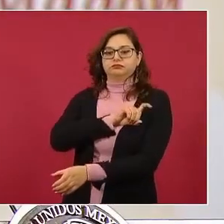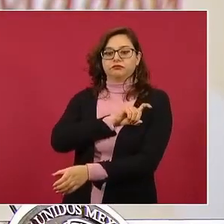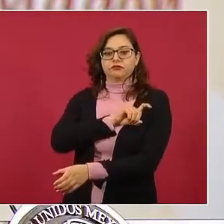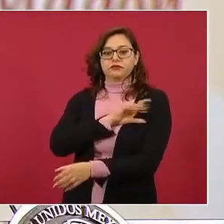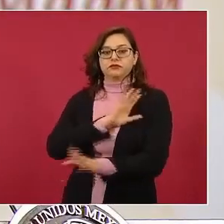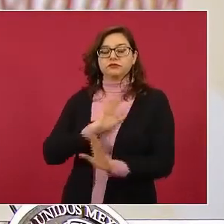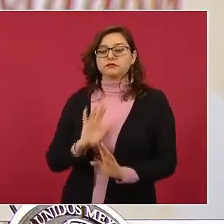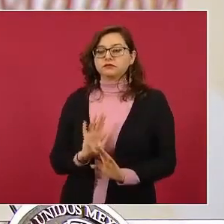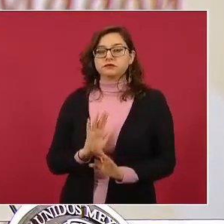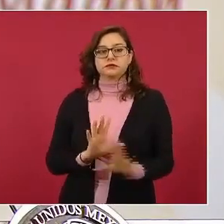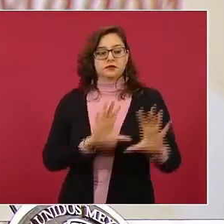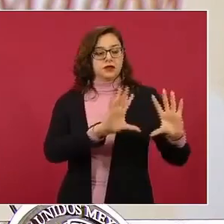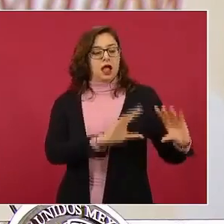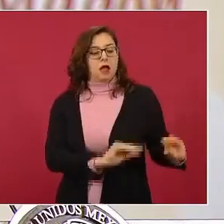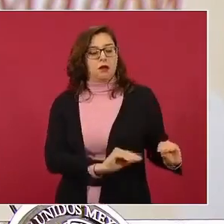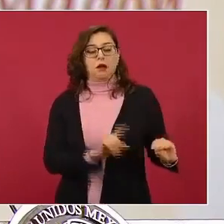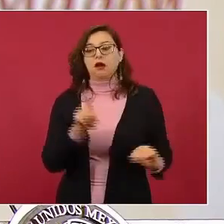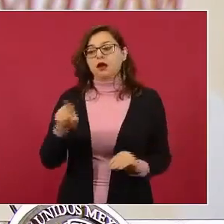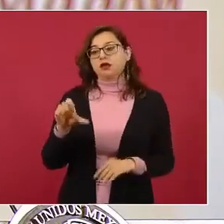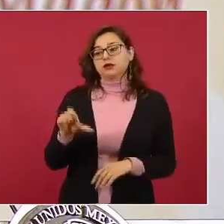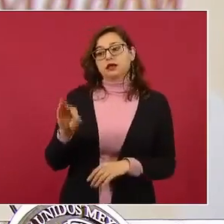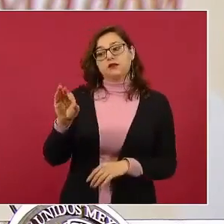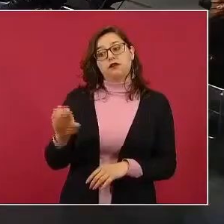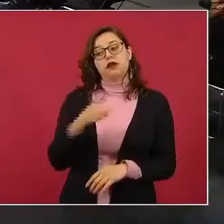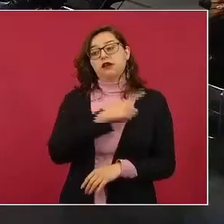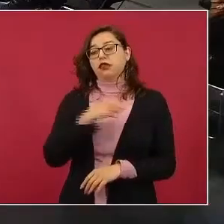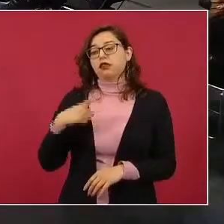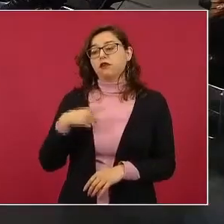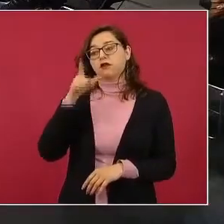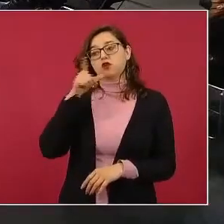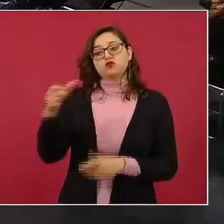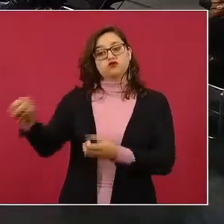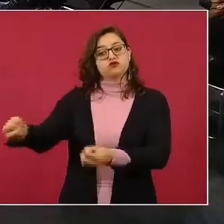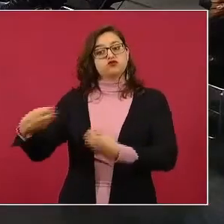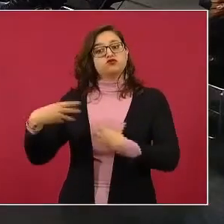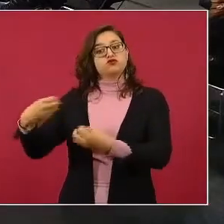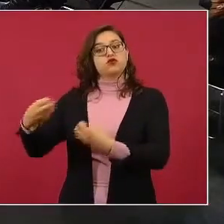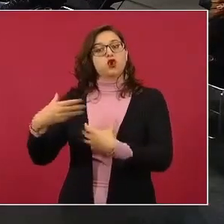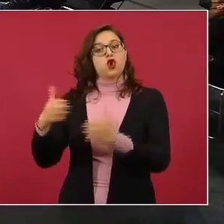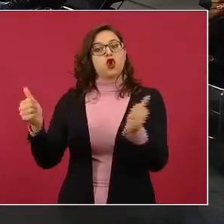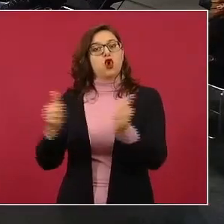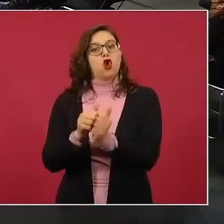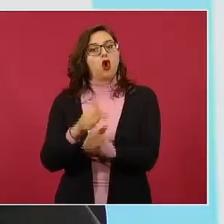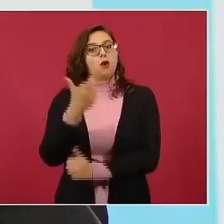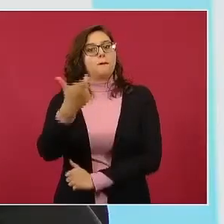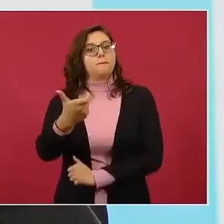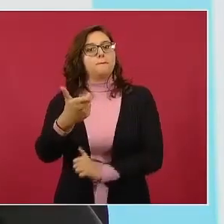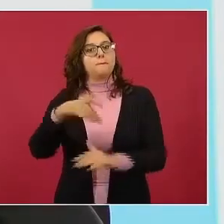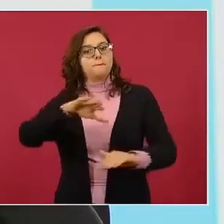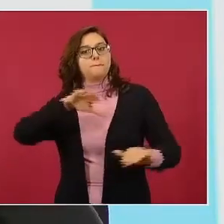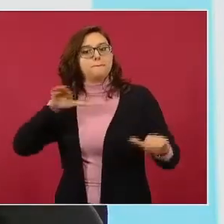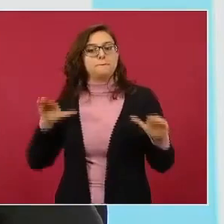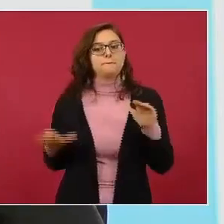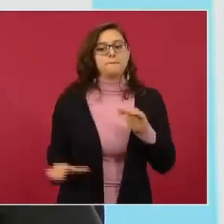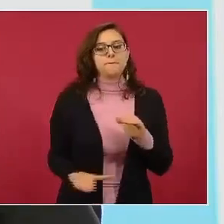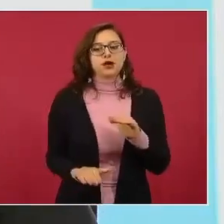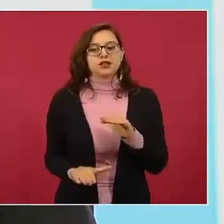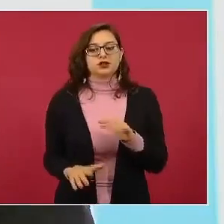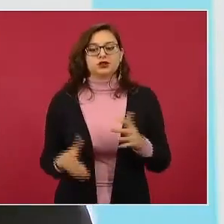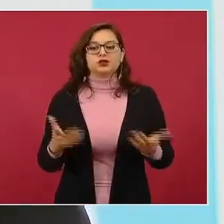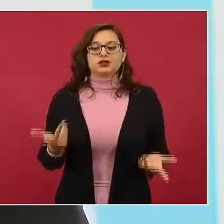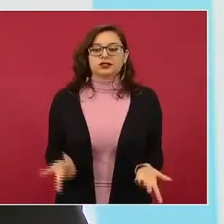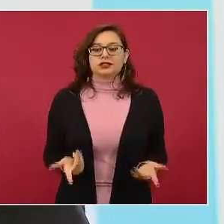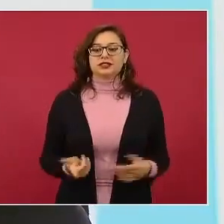el respaldo del 100%. ¿Qué quiere decir esto? Que el 95% de la energía sistemáticamente